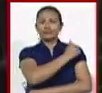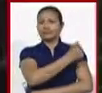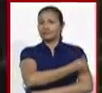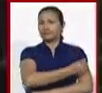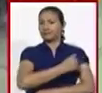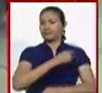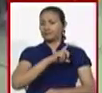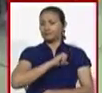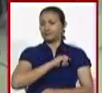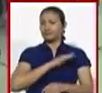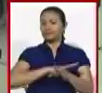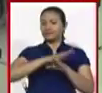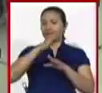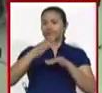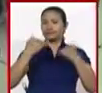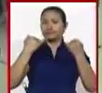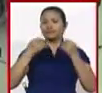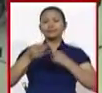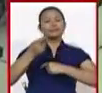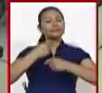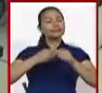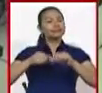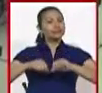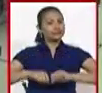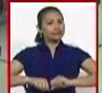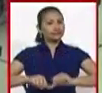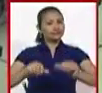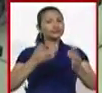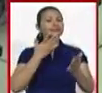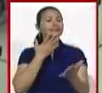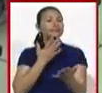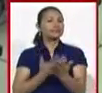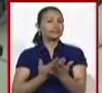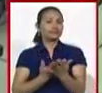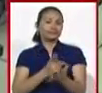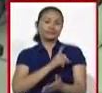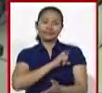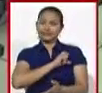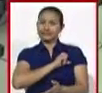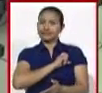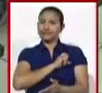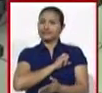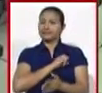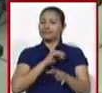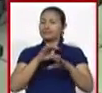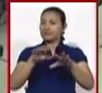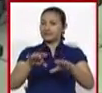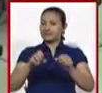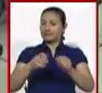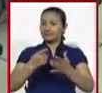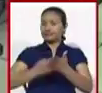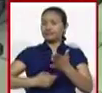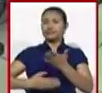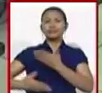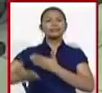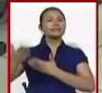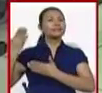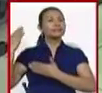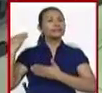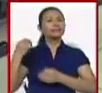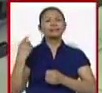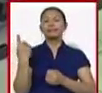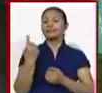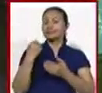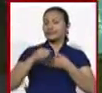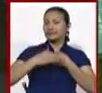autoridades policiales. Terminando este informe, la negociación continuaba, pero con una propuesta por parte de la policía de congelar las deudas pasadas y que